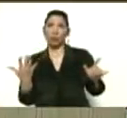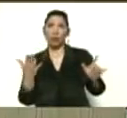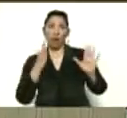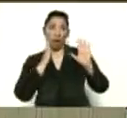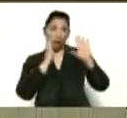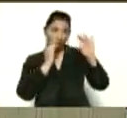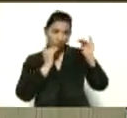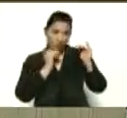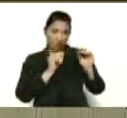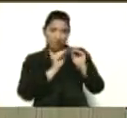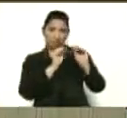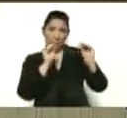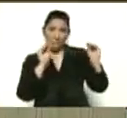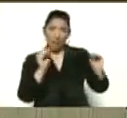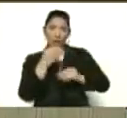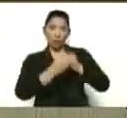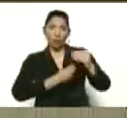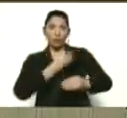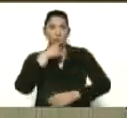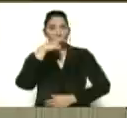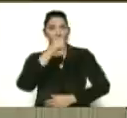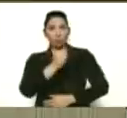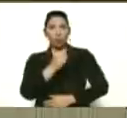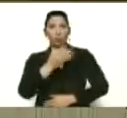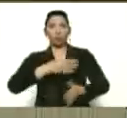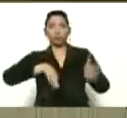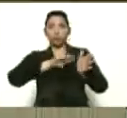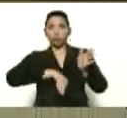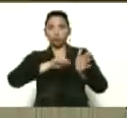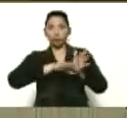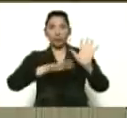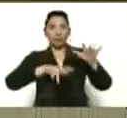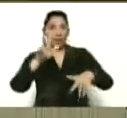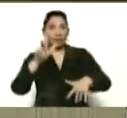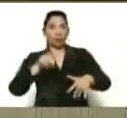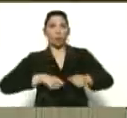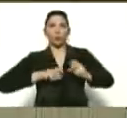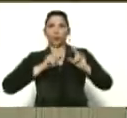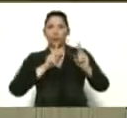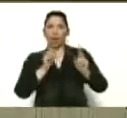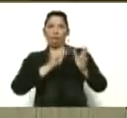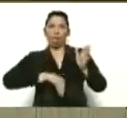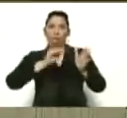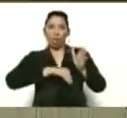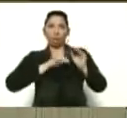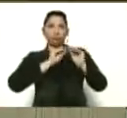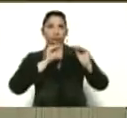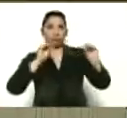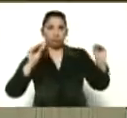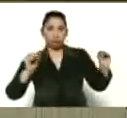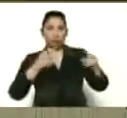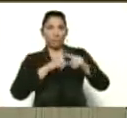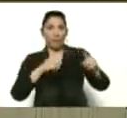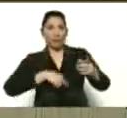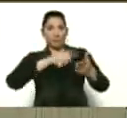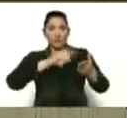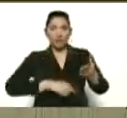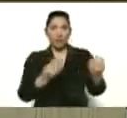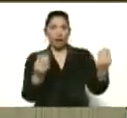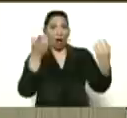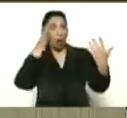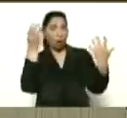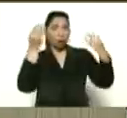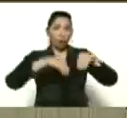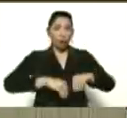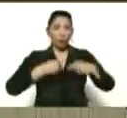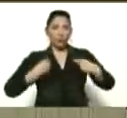atender el llamado que hizo el presidente Maduro en varias oportunidades, en 13 oportunidades, para la firma de un acuerdo humanitario para que